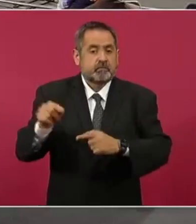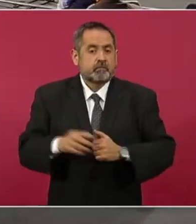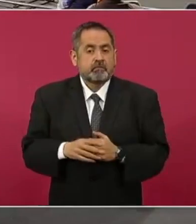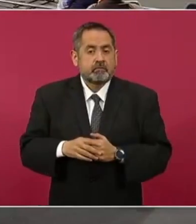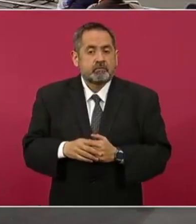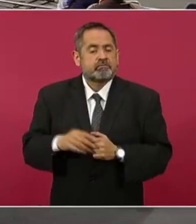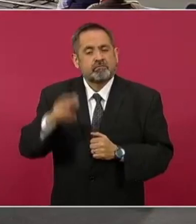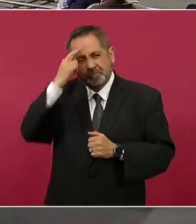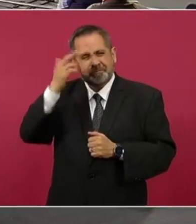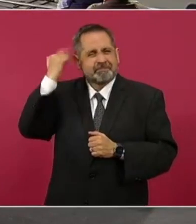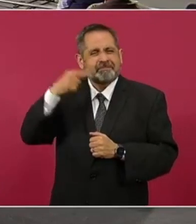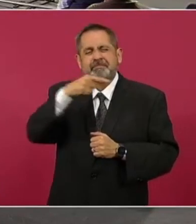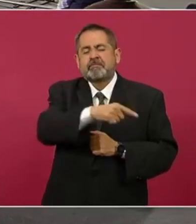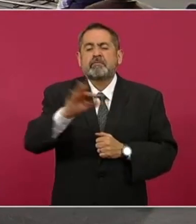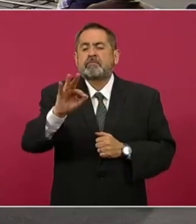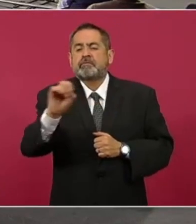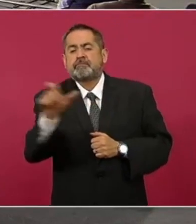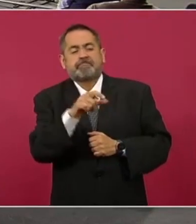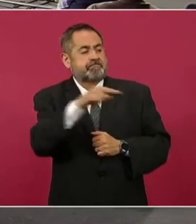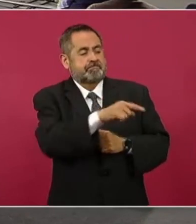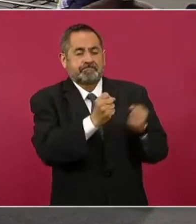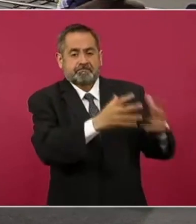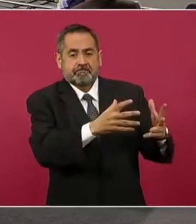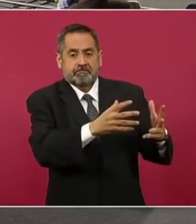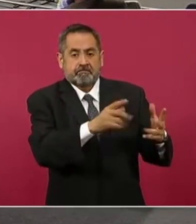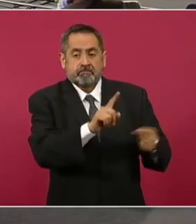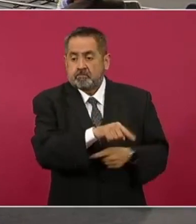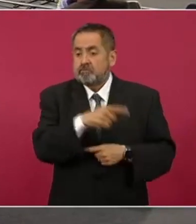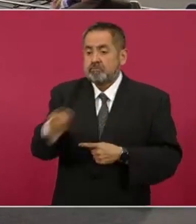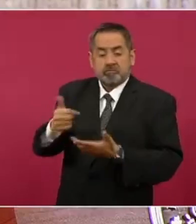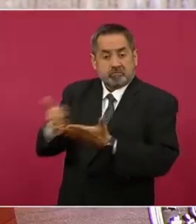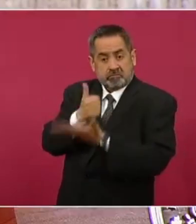con el movimiento de Fox, y llega a la ciudad